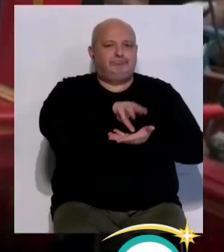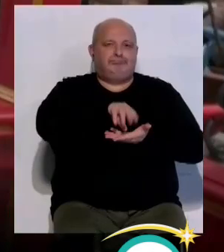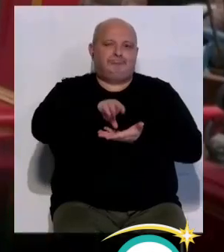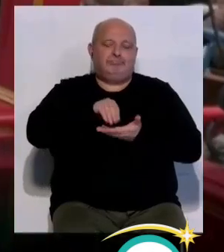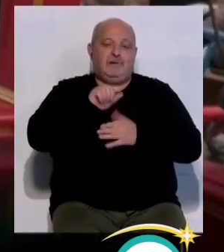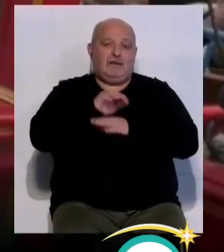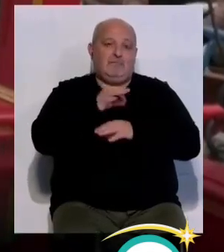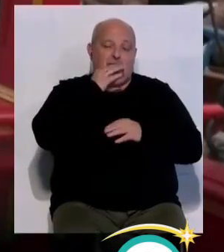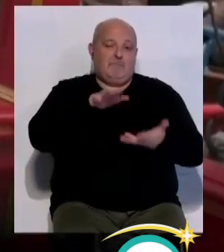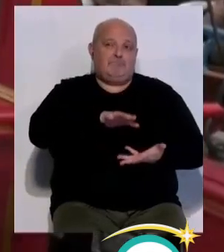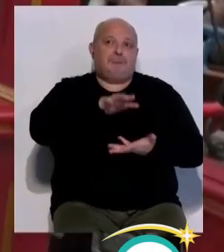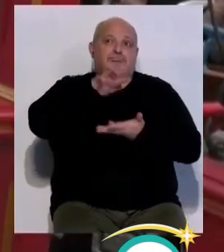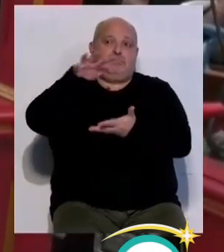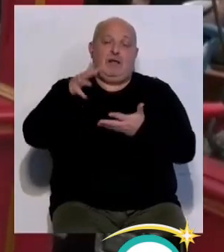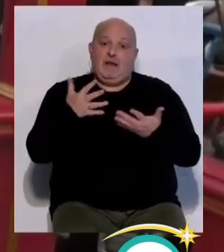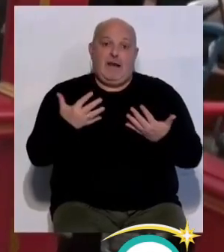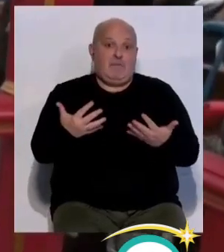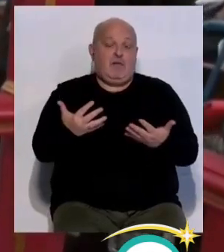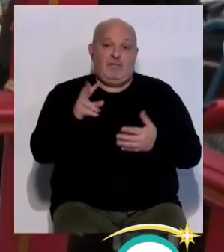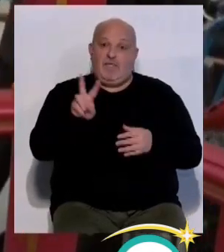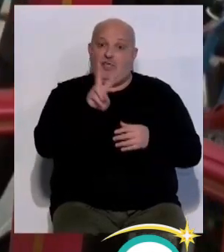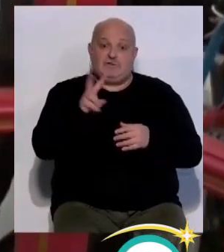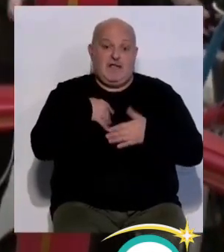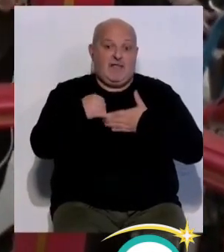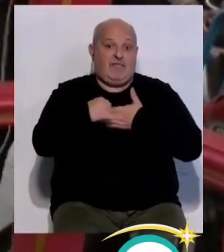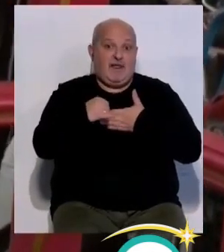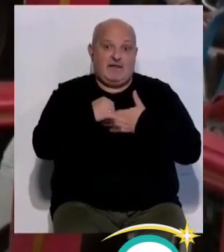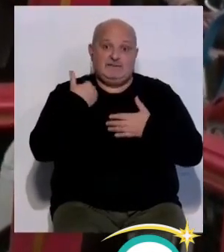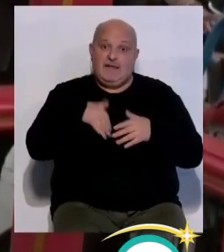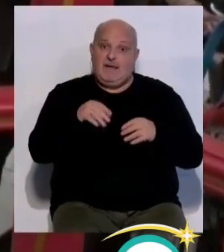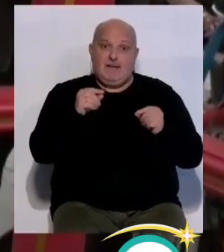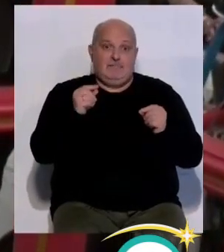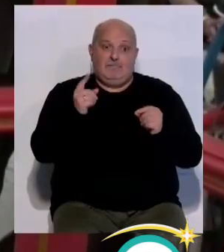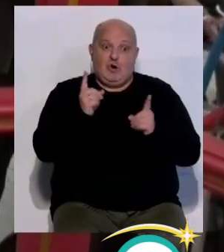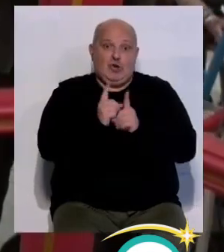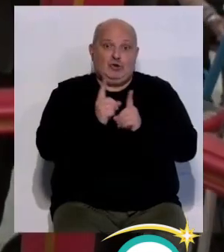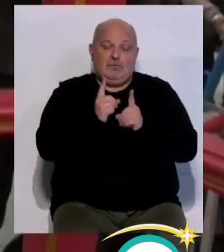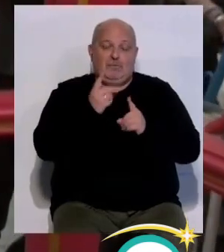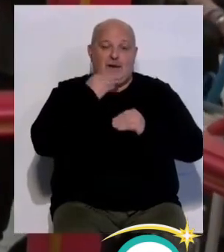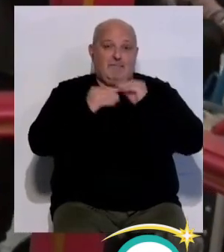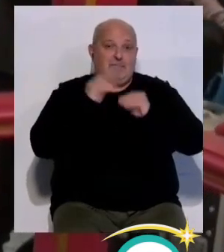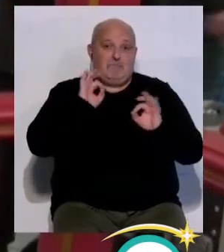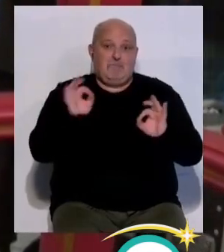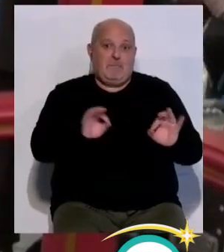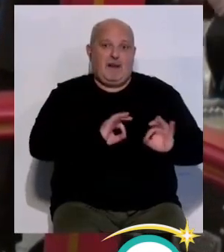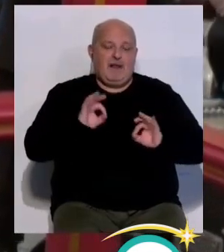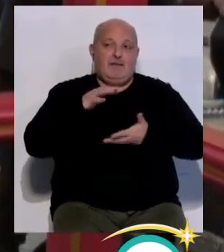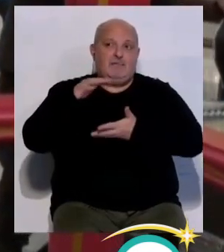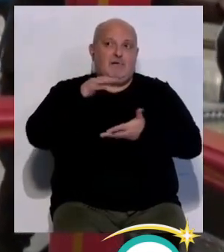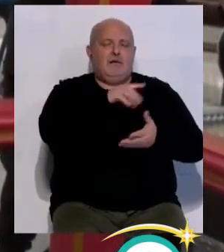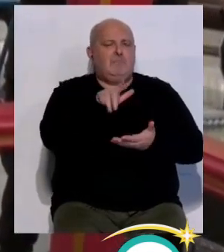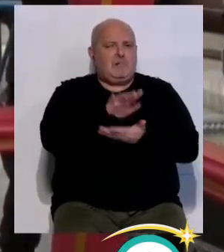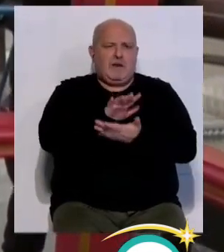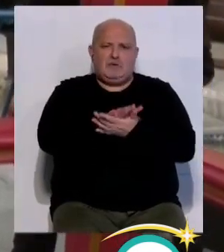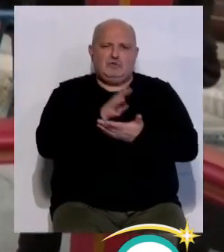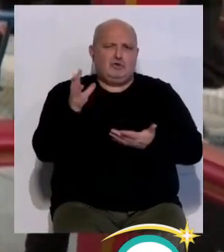cartas de la tarde para mandárselo rápido, que ya estamos a día 2, que ya queda poquito y tiene un poco más de maniobra sus majestades para preparar los encargos, pero que se queden